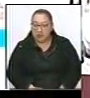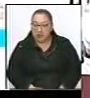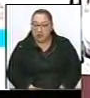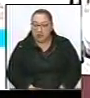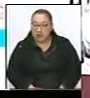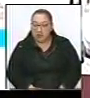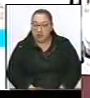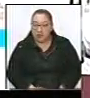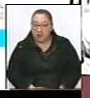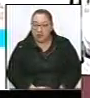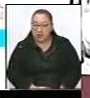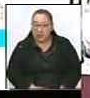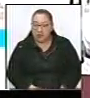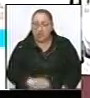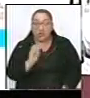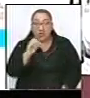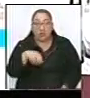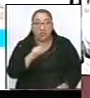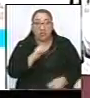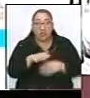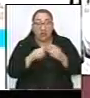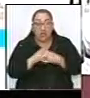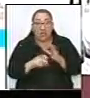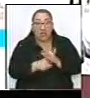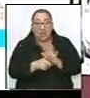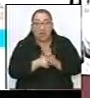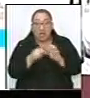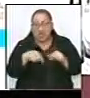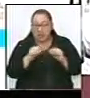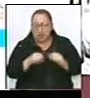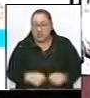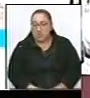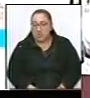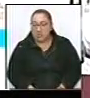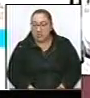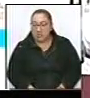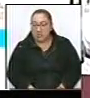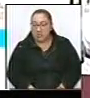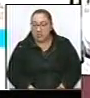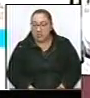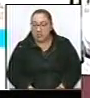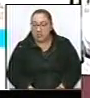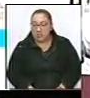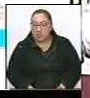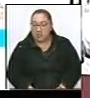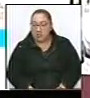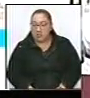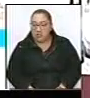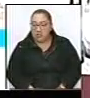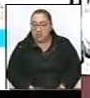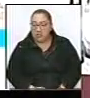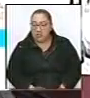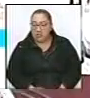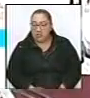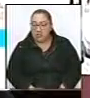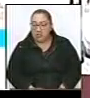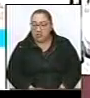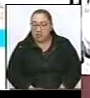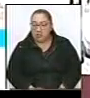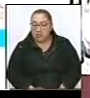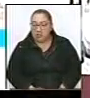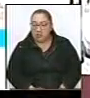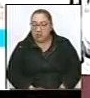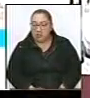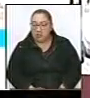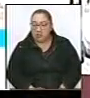corresponde legislar, sí. Defensores de este Congreso, definitivamente. Porque nosotros somos parte de este Parlamento